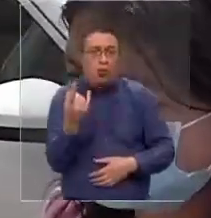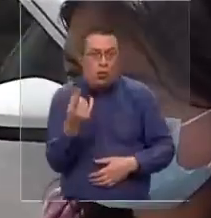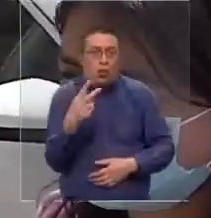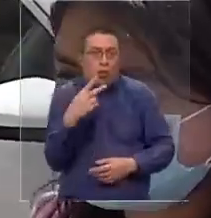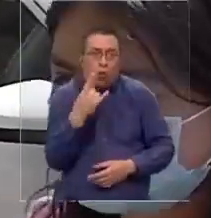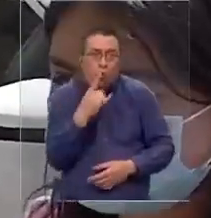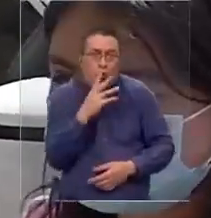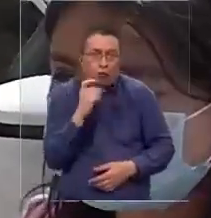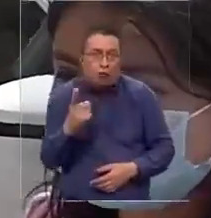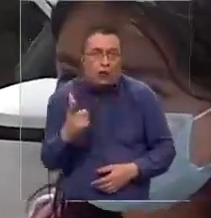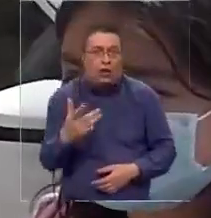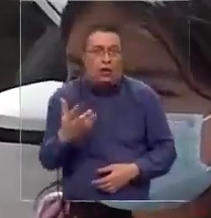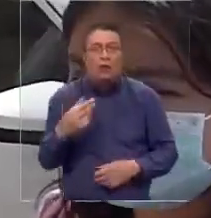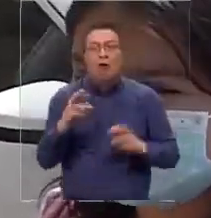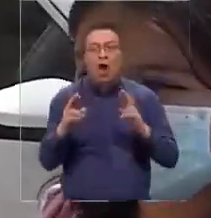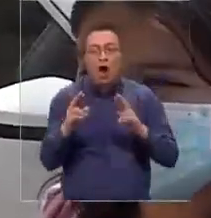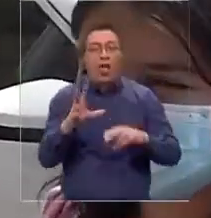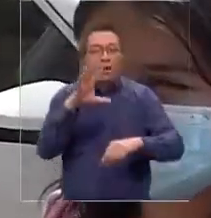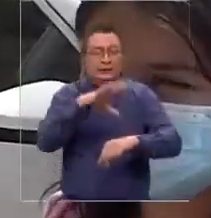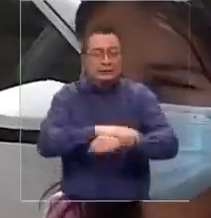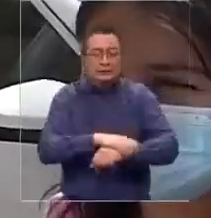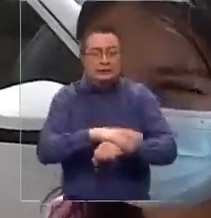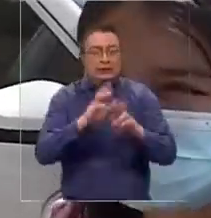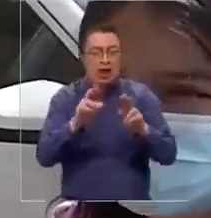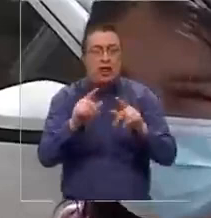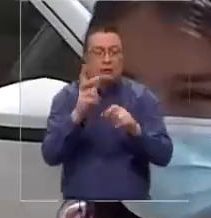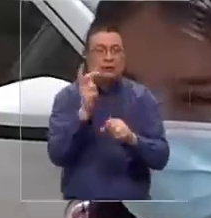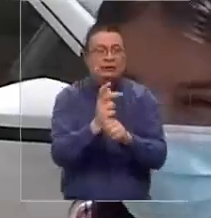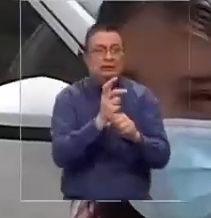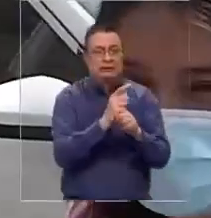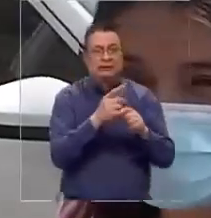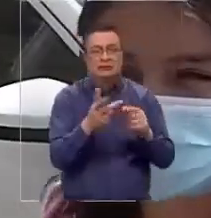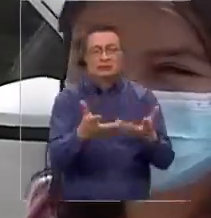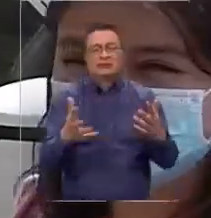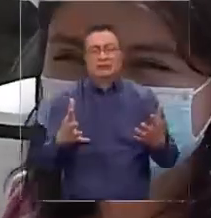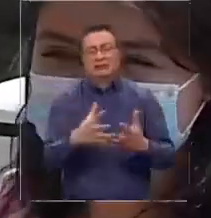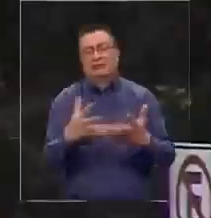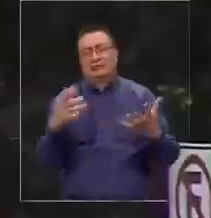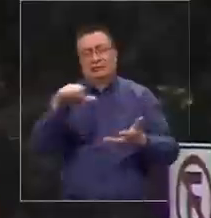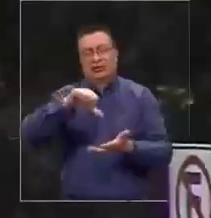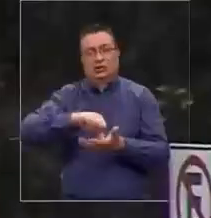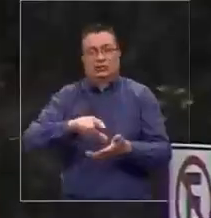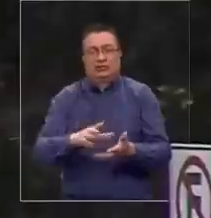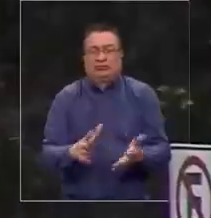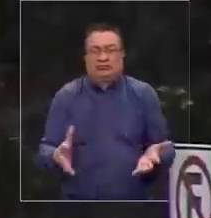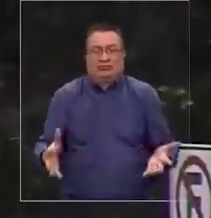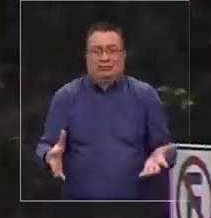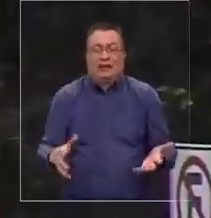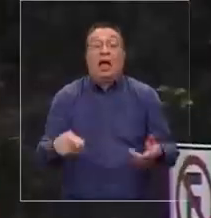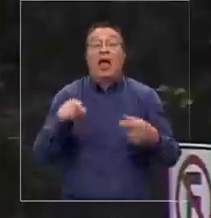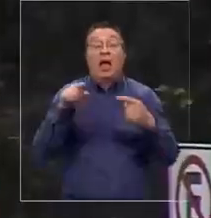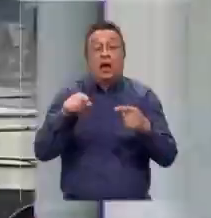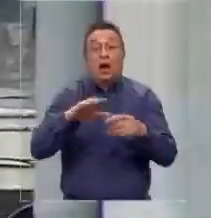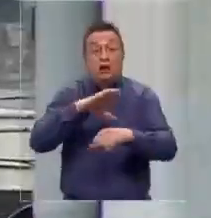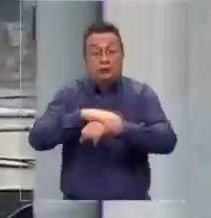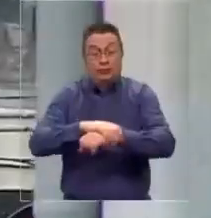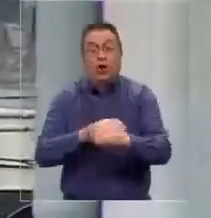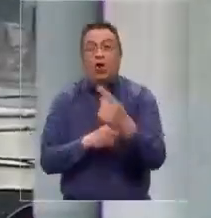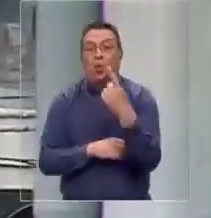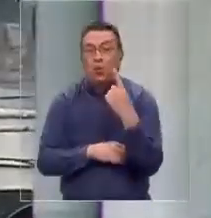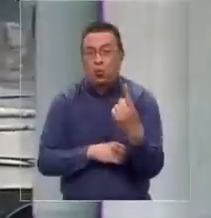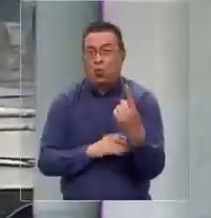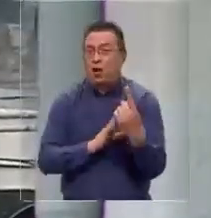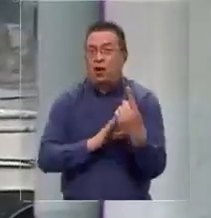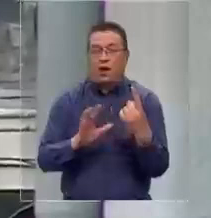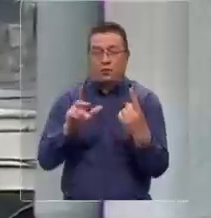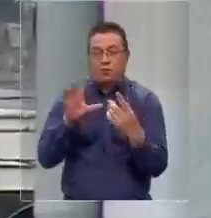que, pucha, ojalá pudieran encontrar a quienes están haciendo este tipo de actos vandálicos en la ciudad. Hasta el momento solo hay un detenido por el